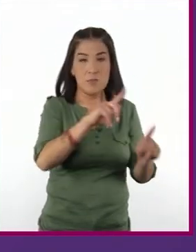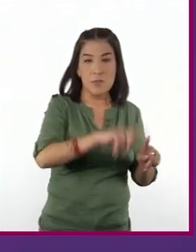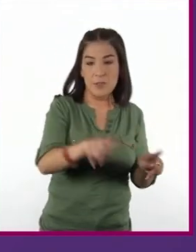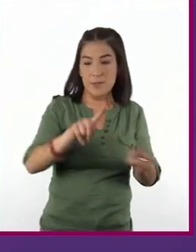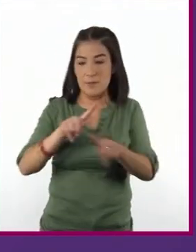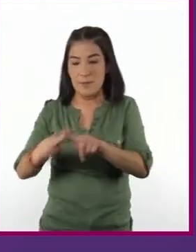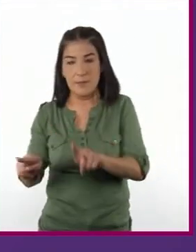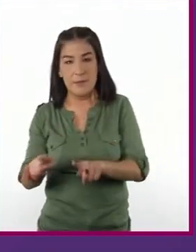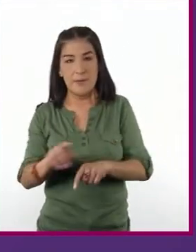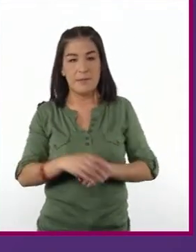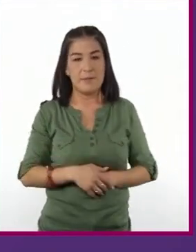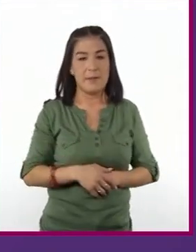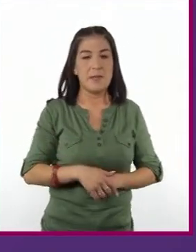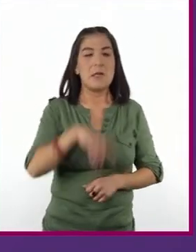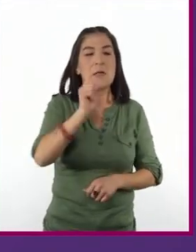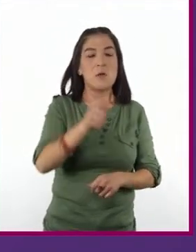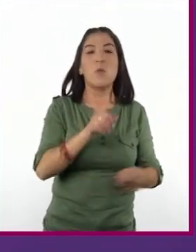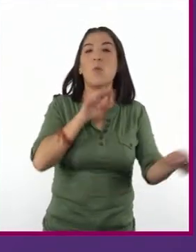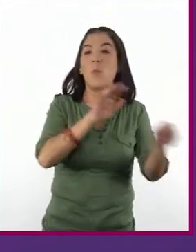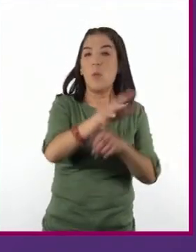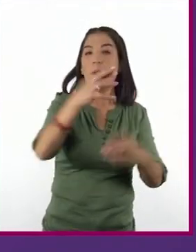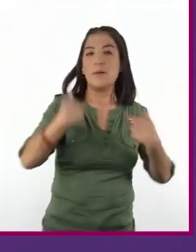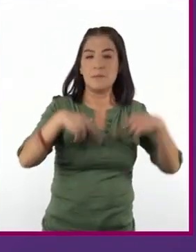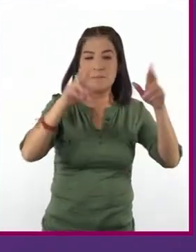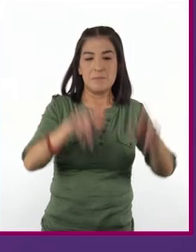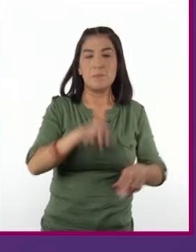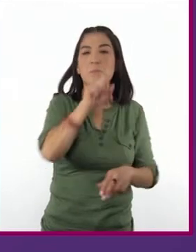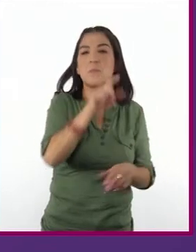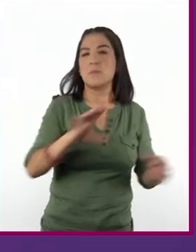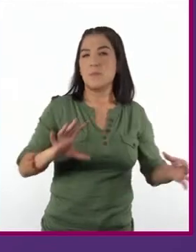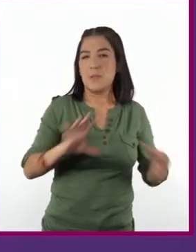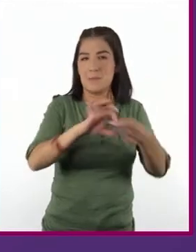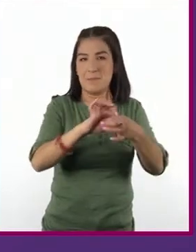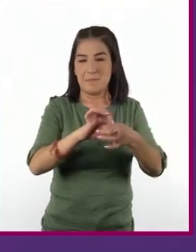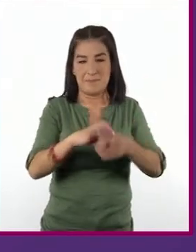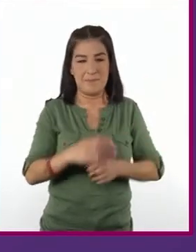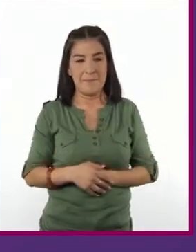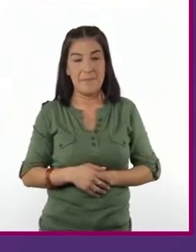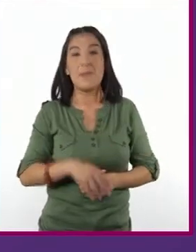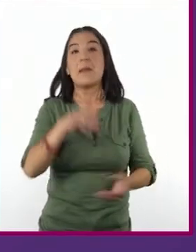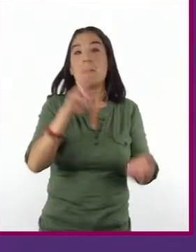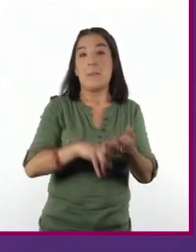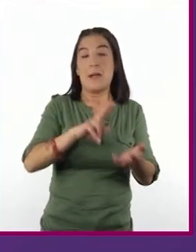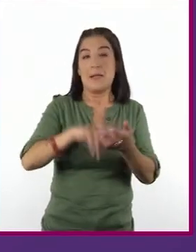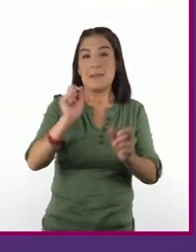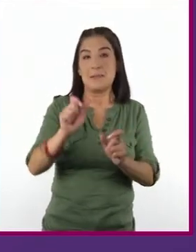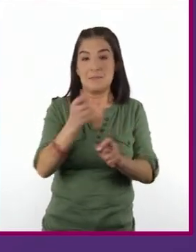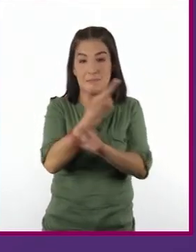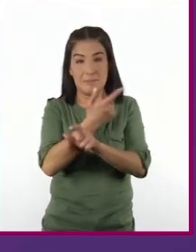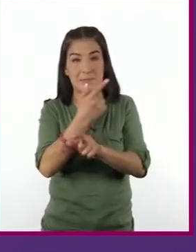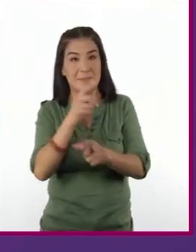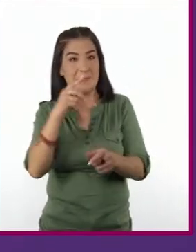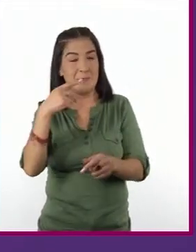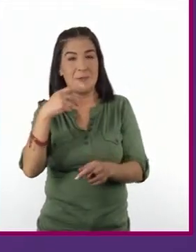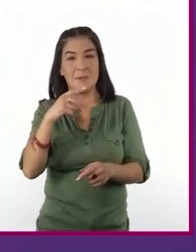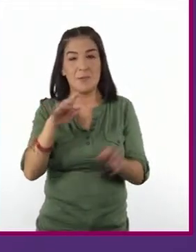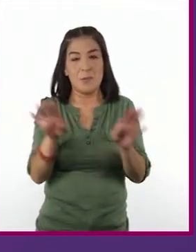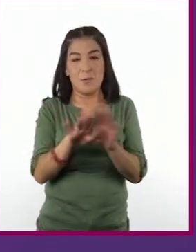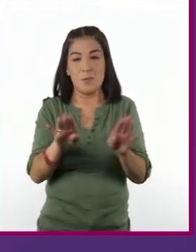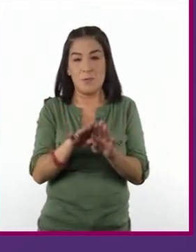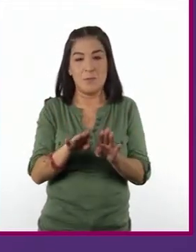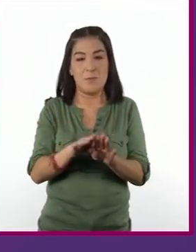¿Cuál representa la variable dependiente? Muy bien, la variable independiente es x y la